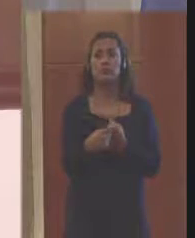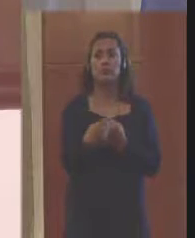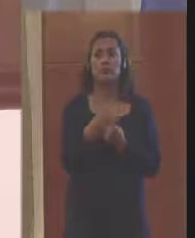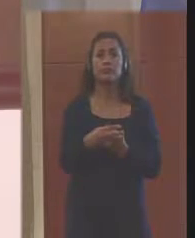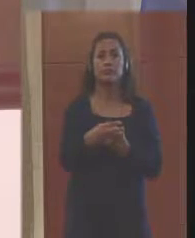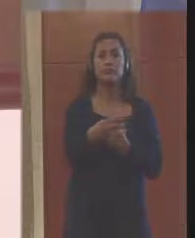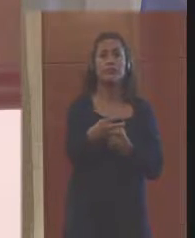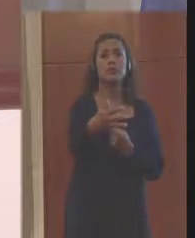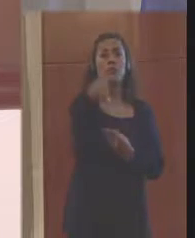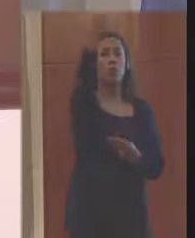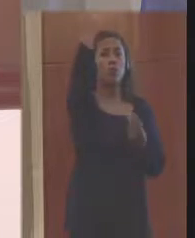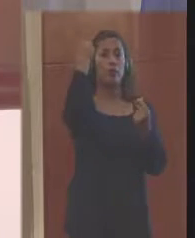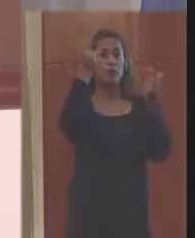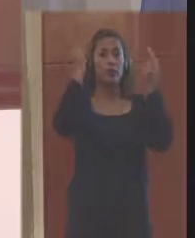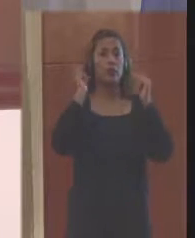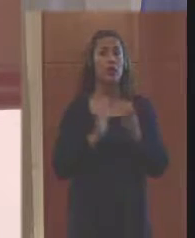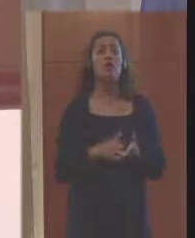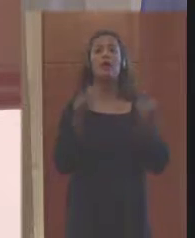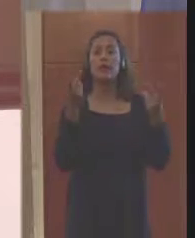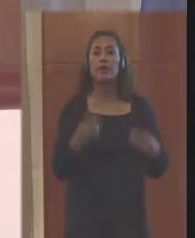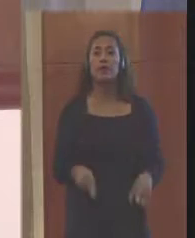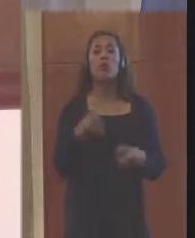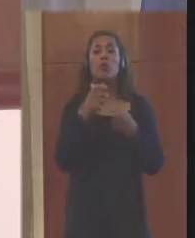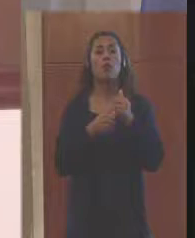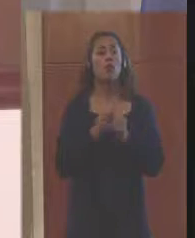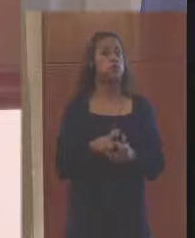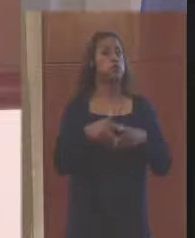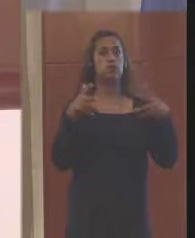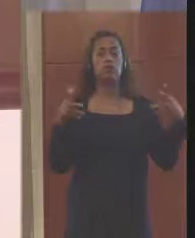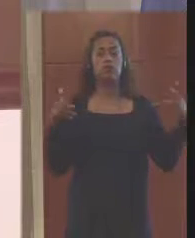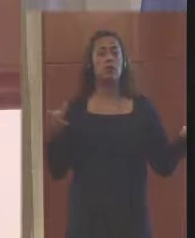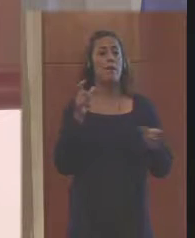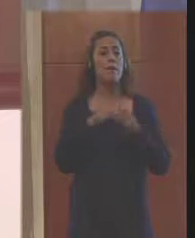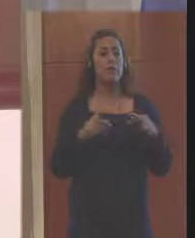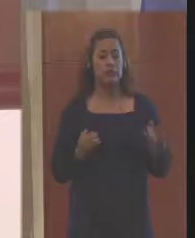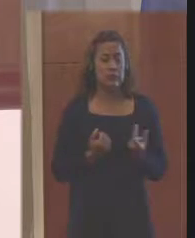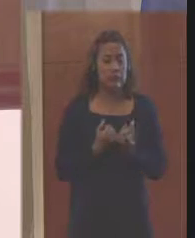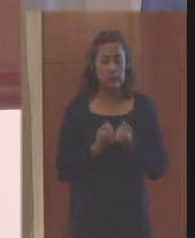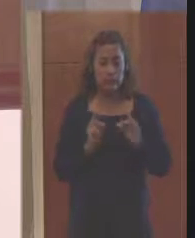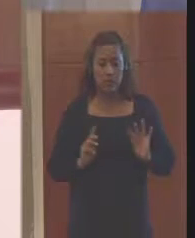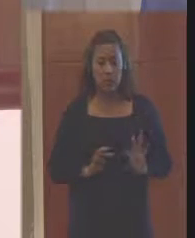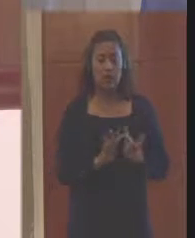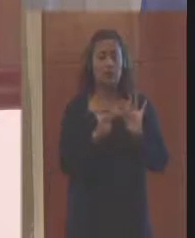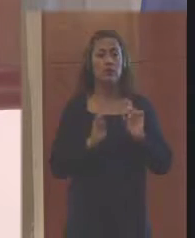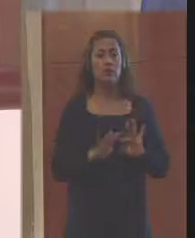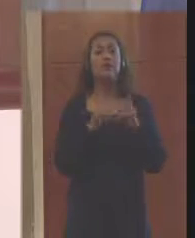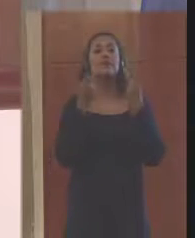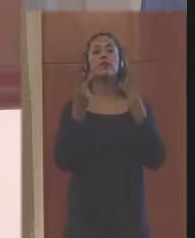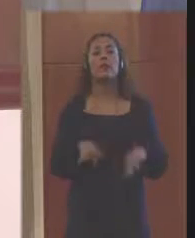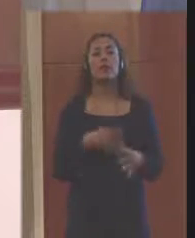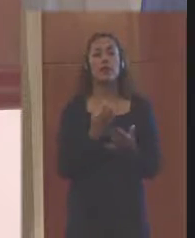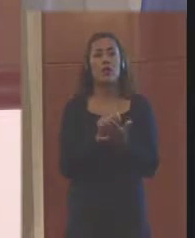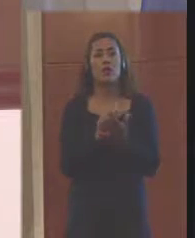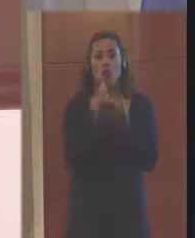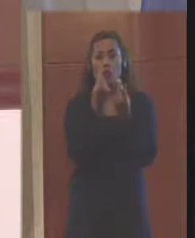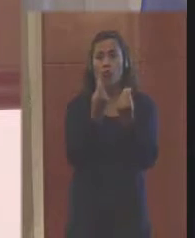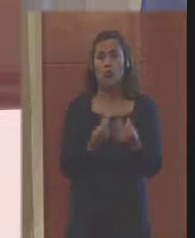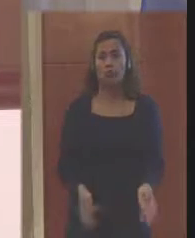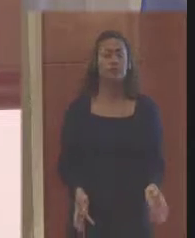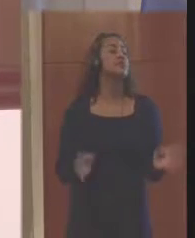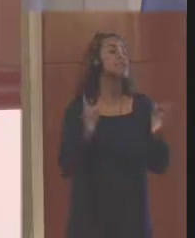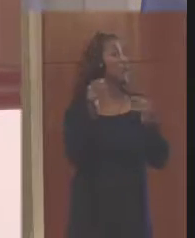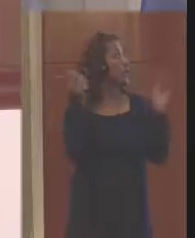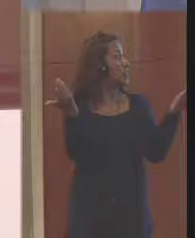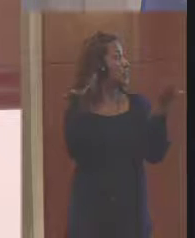altas y por la concentración cada vez más grande de personas y activos en los centros